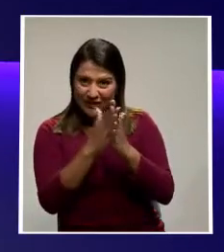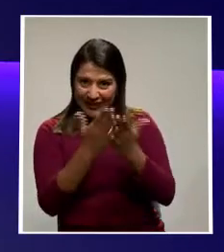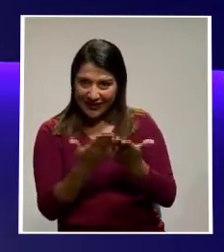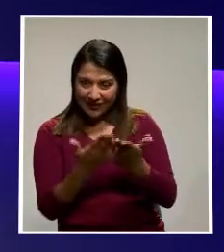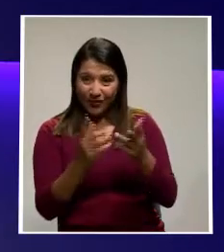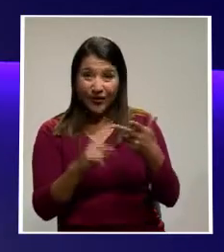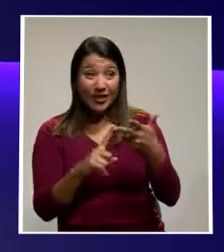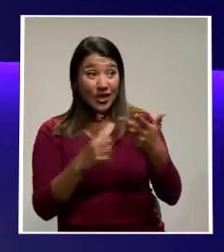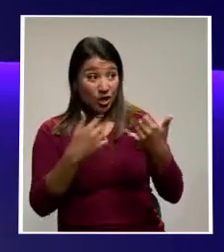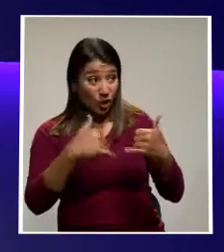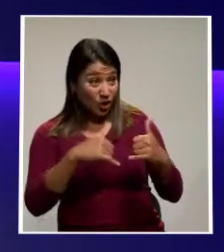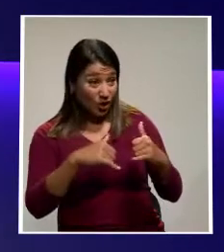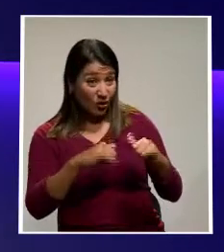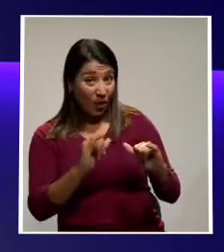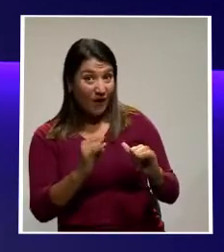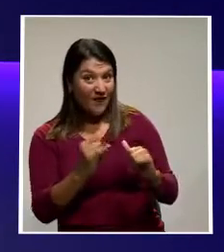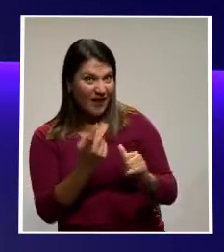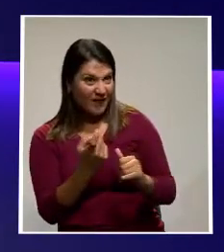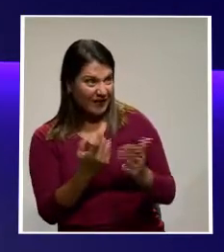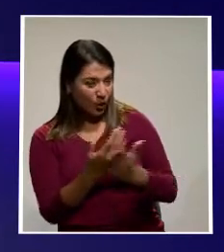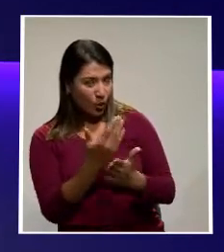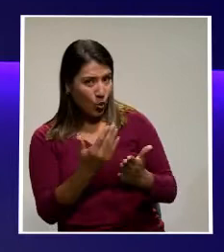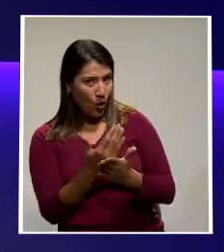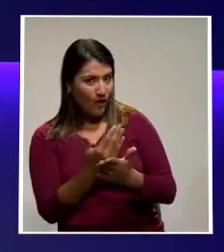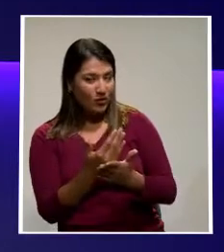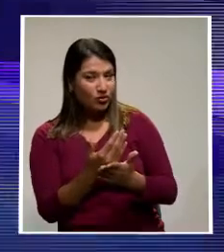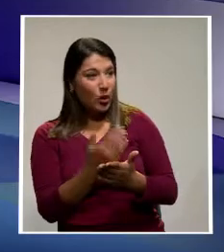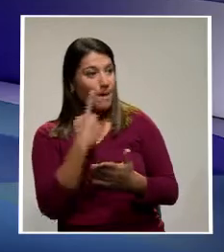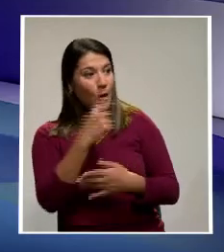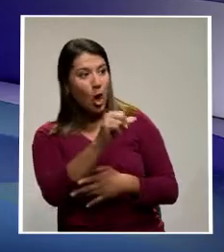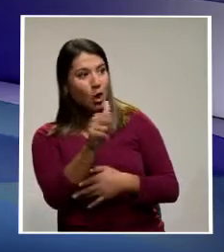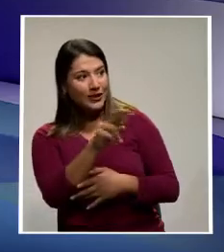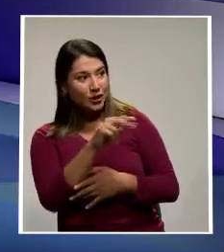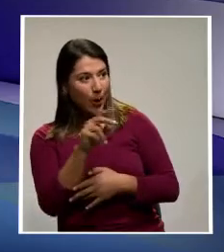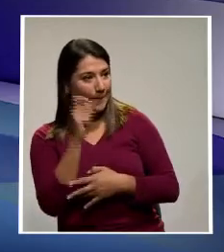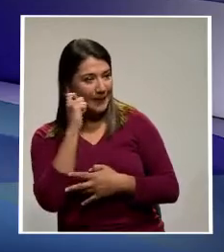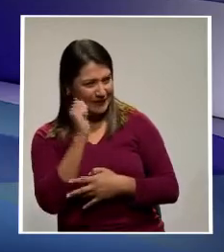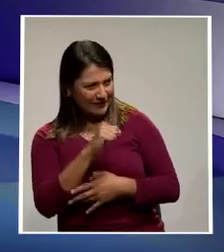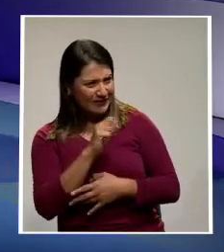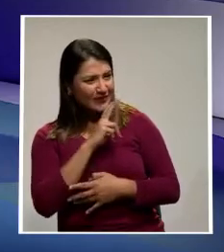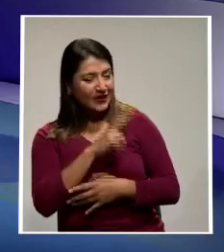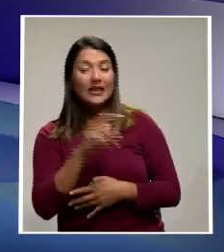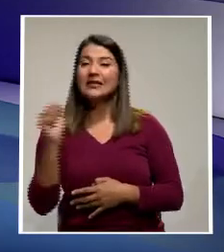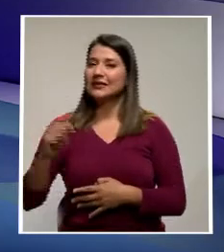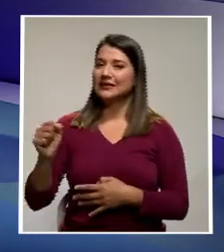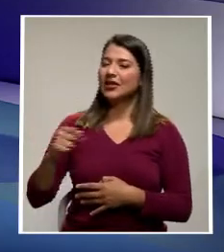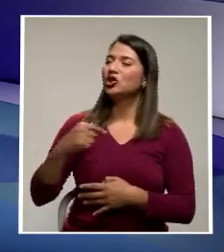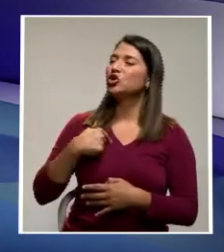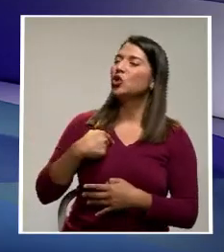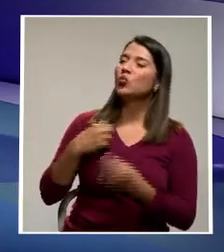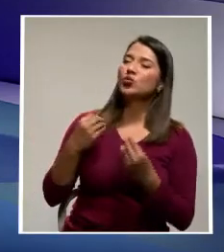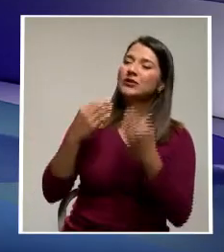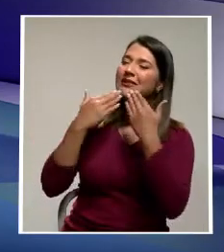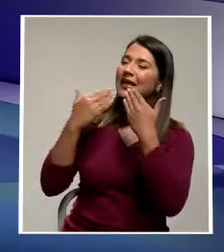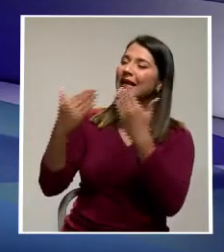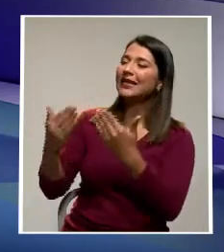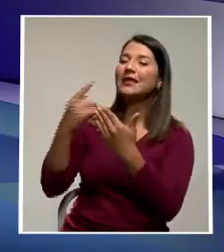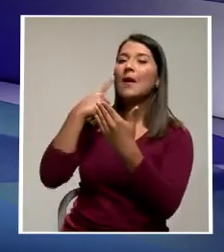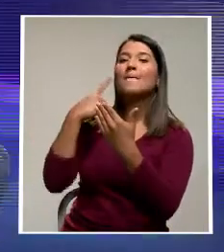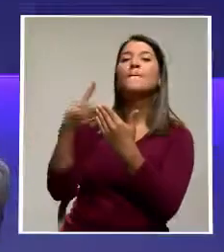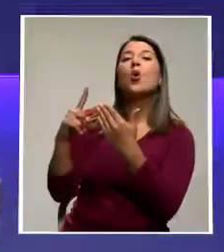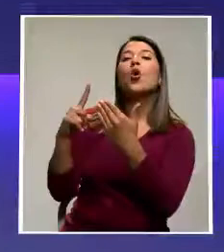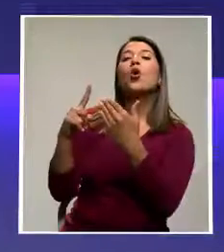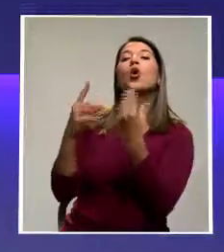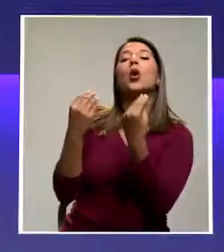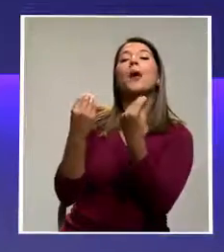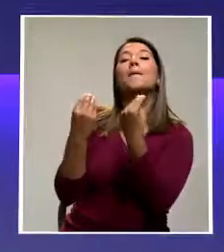que vienen en camino de autoras, ¿verdad? Así es. Yo estoy muy agradecida, por ejemplo, con la Librería Internacional, que entendió mi